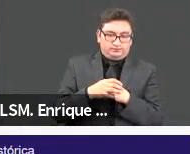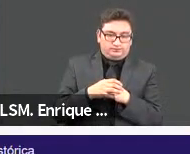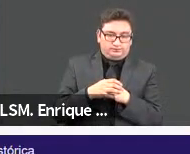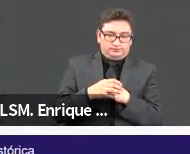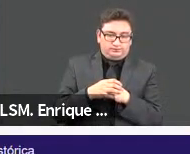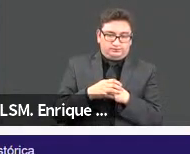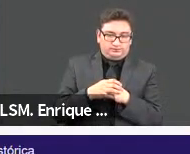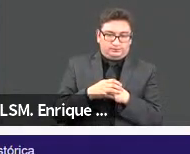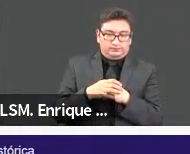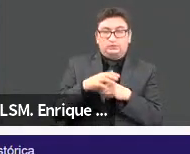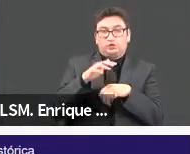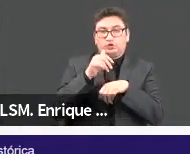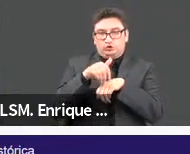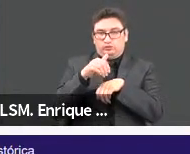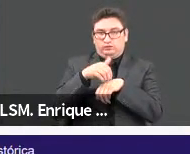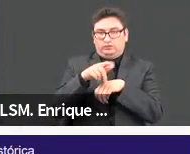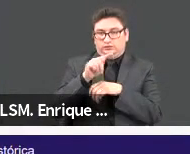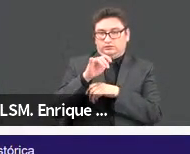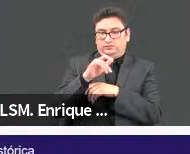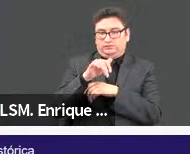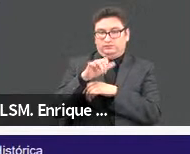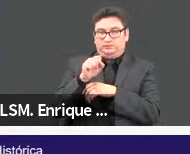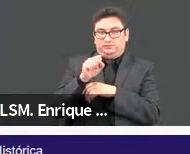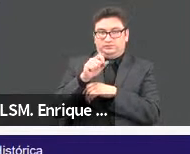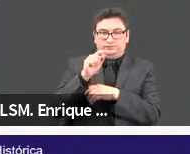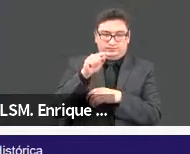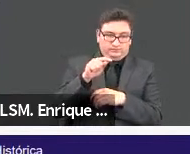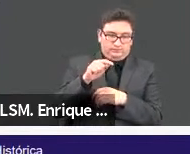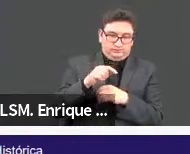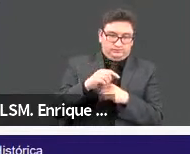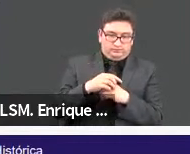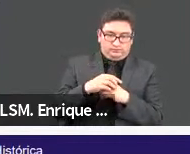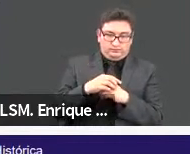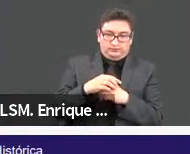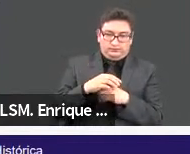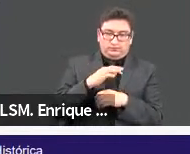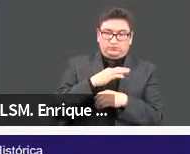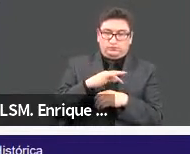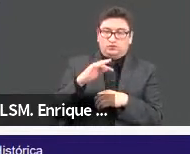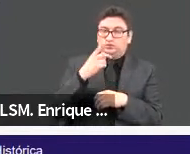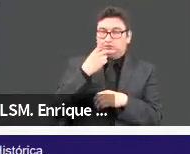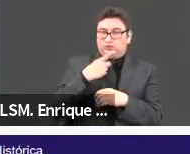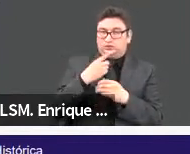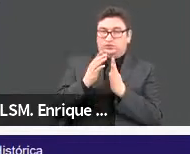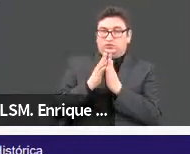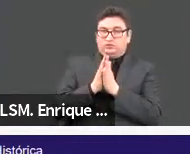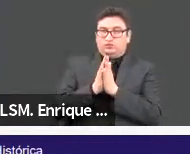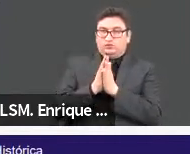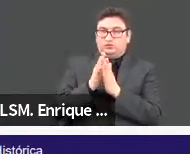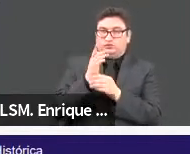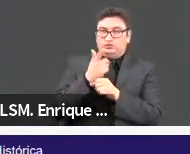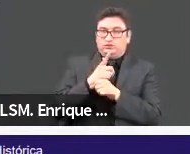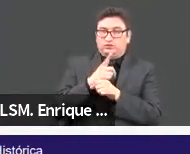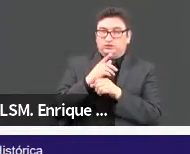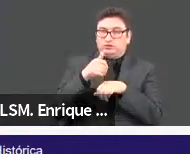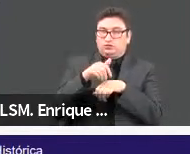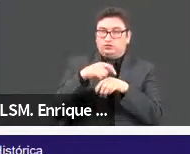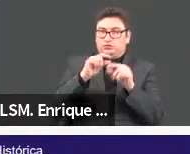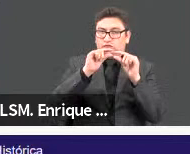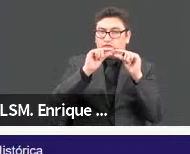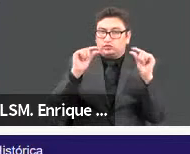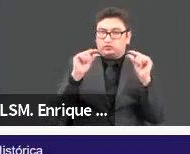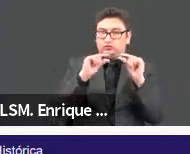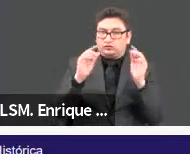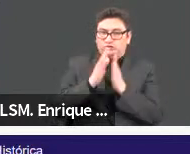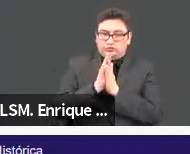por número de tesis. ¿Y me puede, por favor, licenciada Fabiola, repetir el Sí, número de registro?